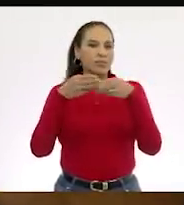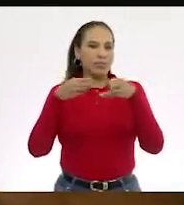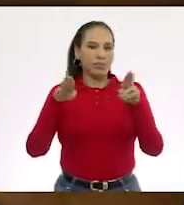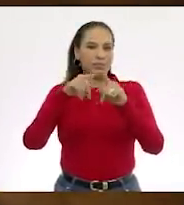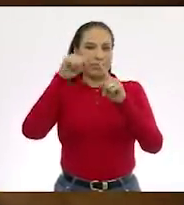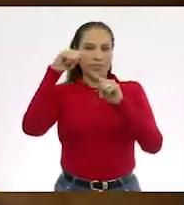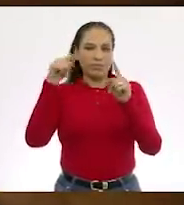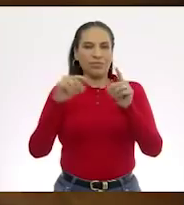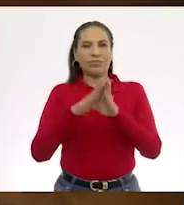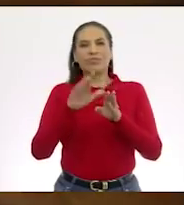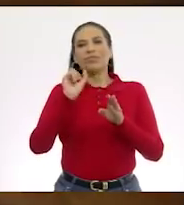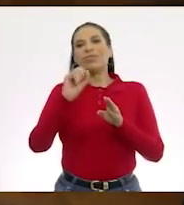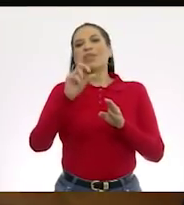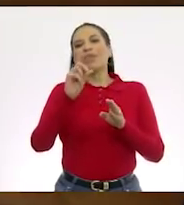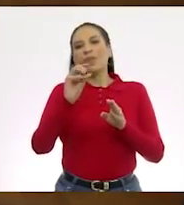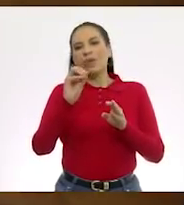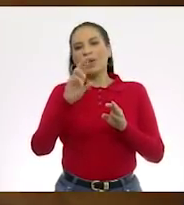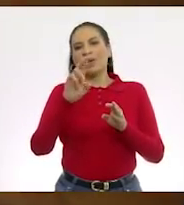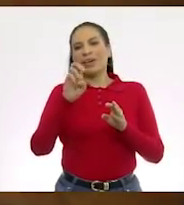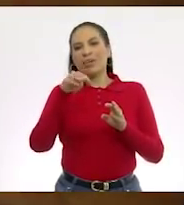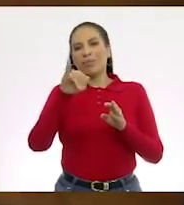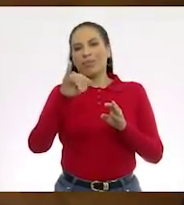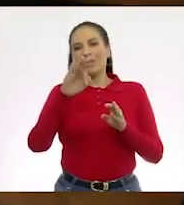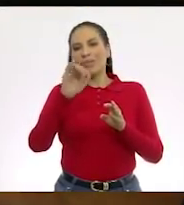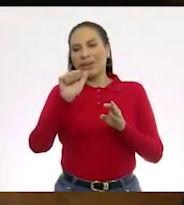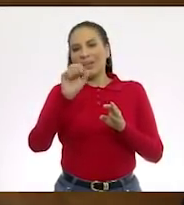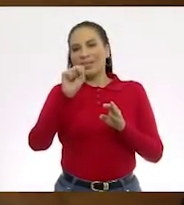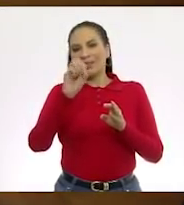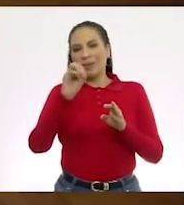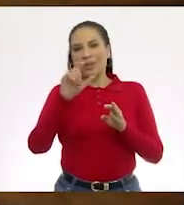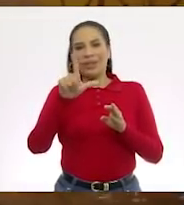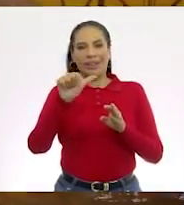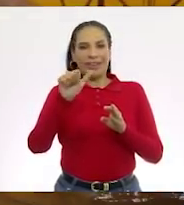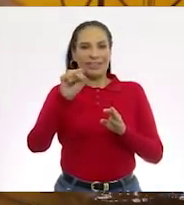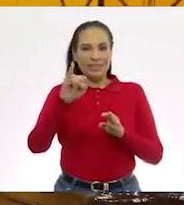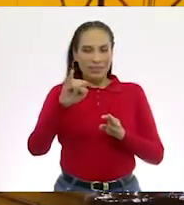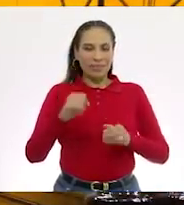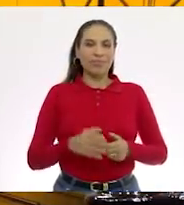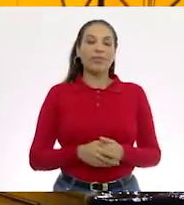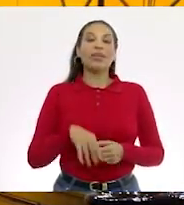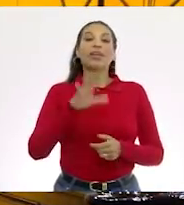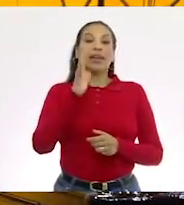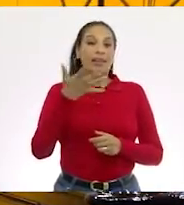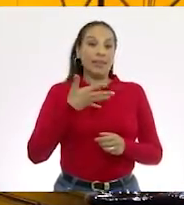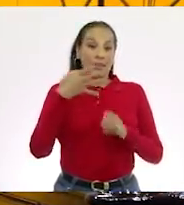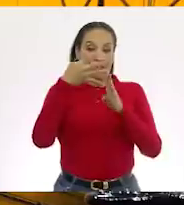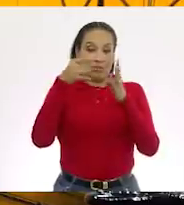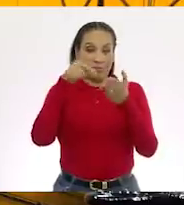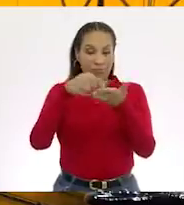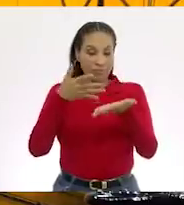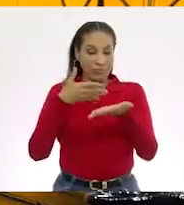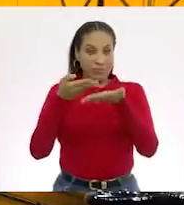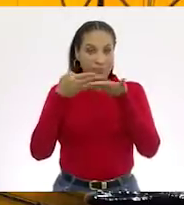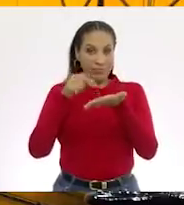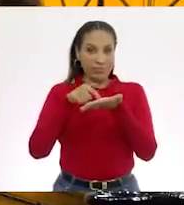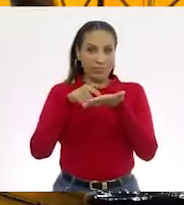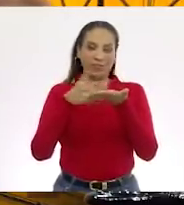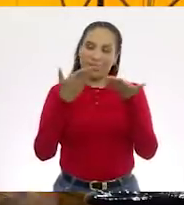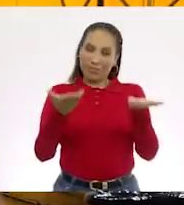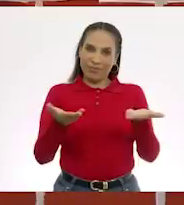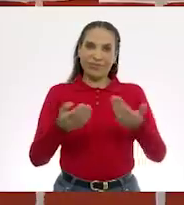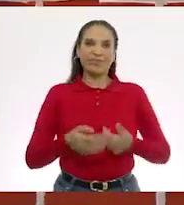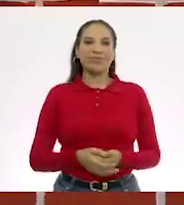Re, mi, fa, sol, la, si. ¿Ya tienen la partitura a la mano? Pues